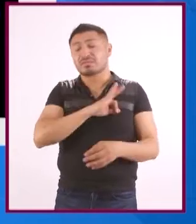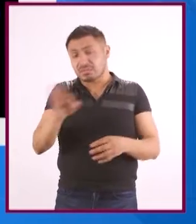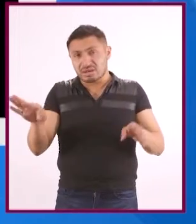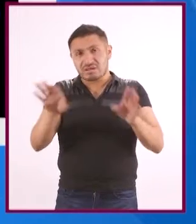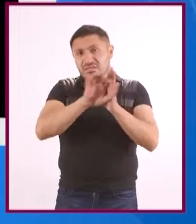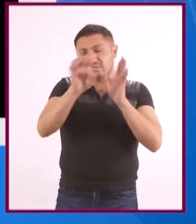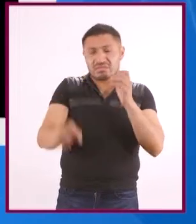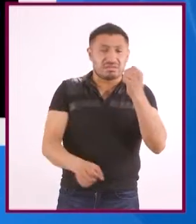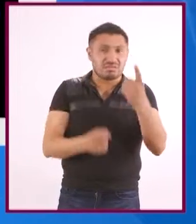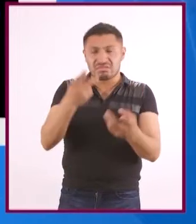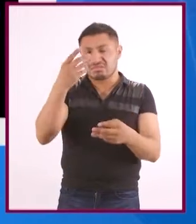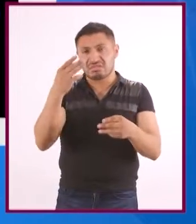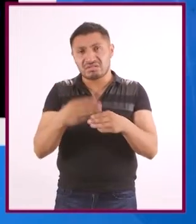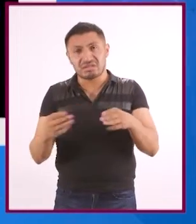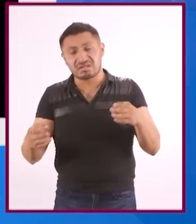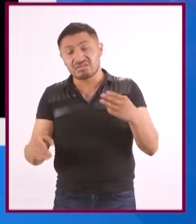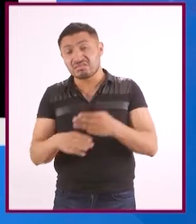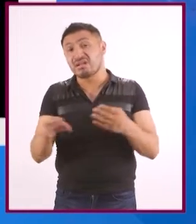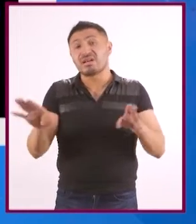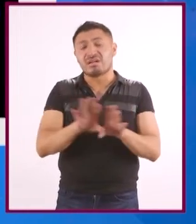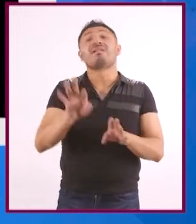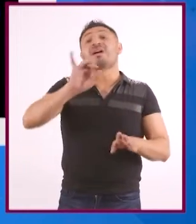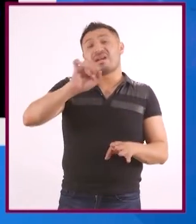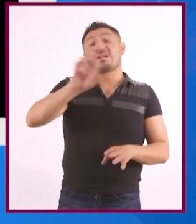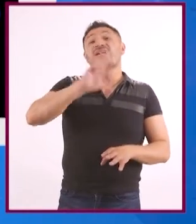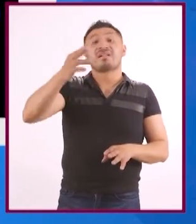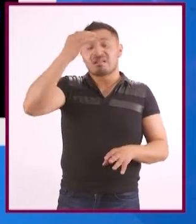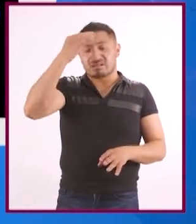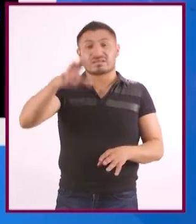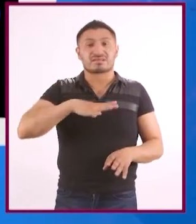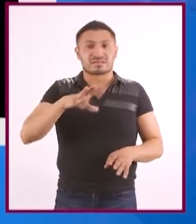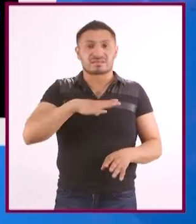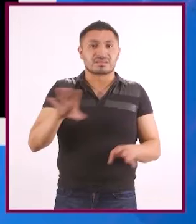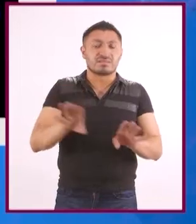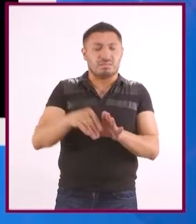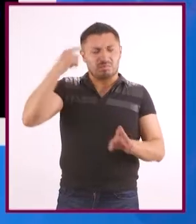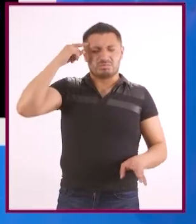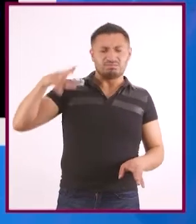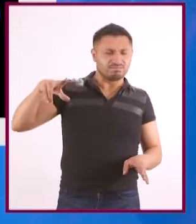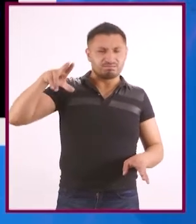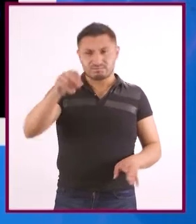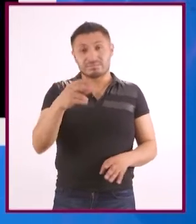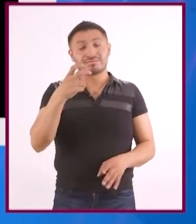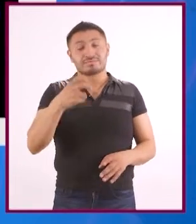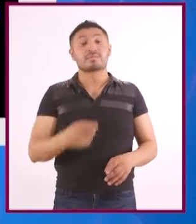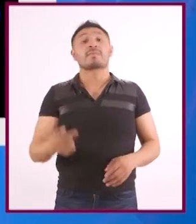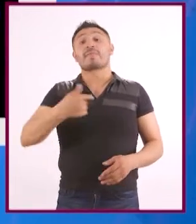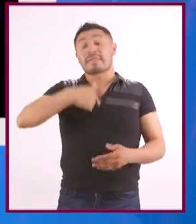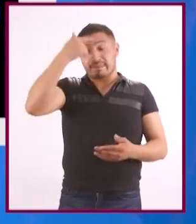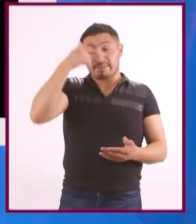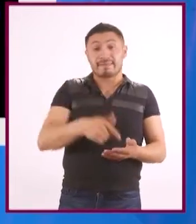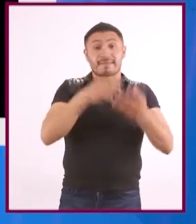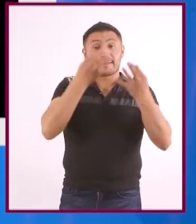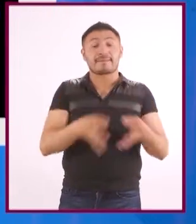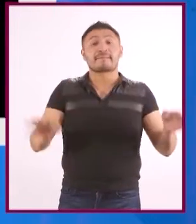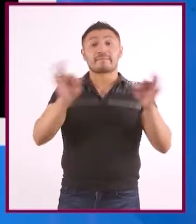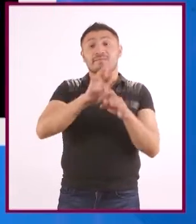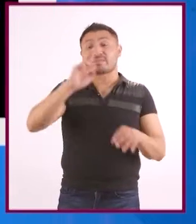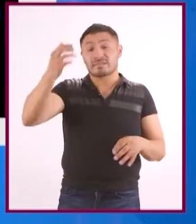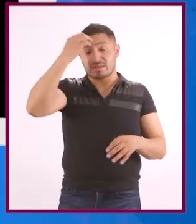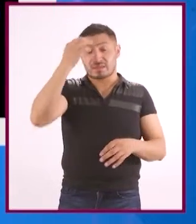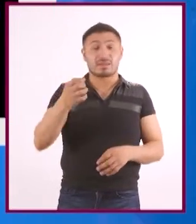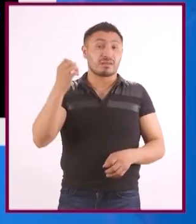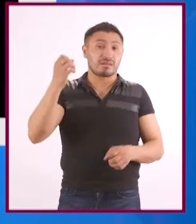como algunas materias donde sí reconocemos que puede haber una objeción de conciencia. Pues me parece que es importante reconocerla en la